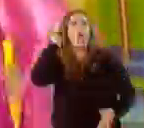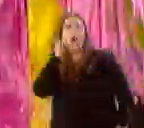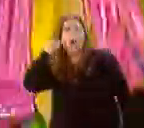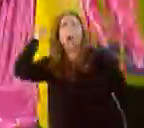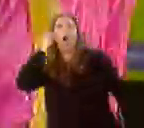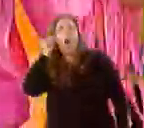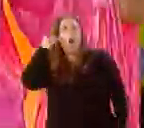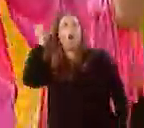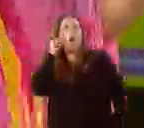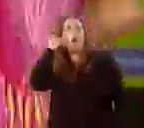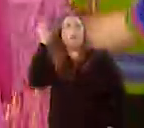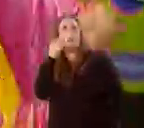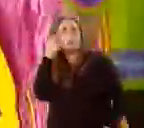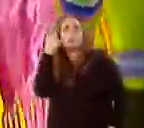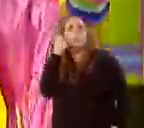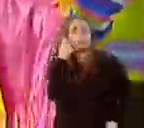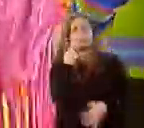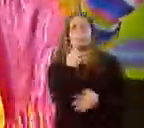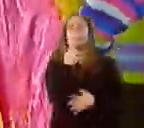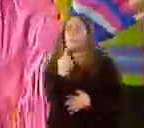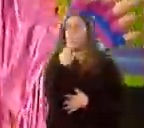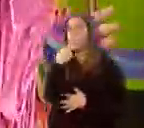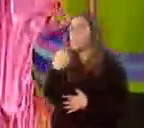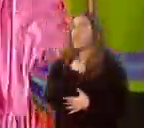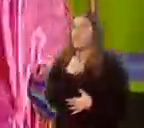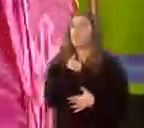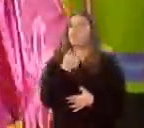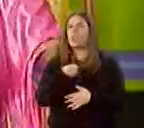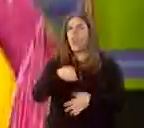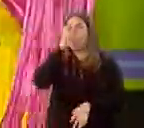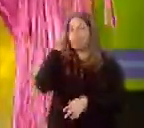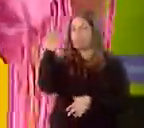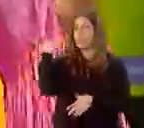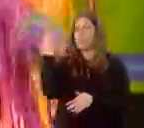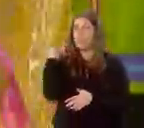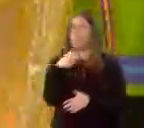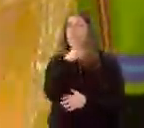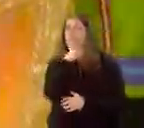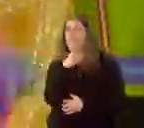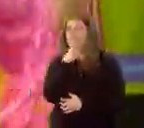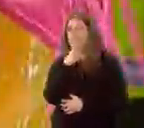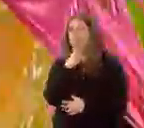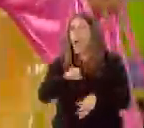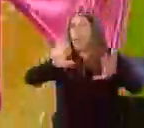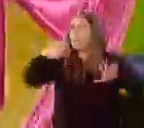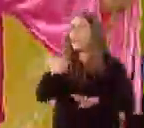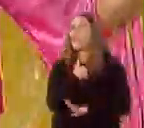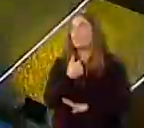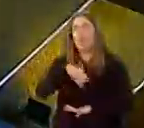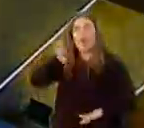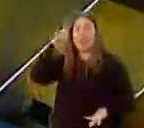y de la vida que estoy creciendo el viejo es además el por ser más